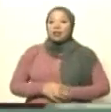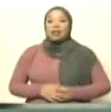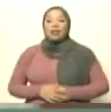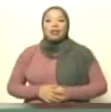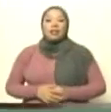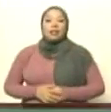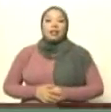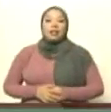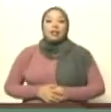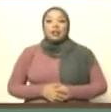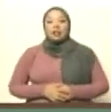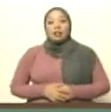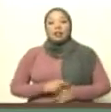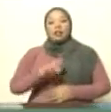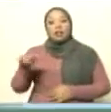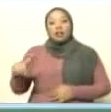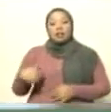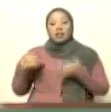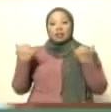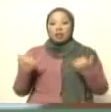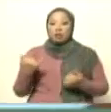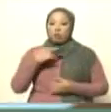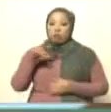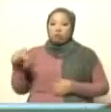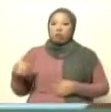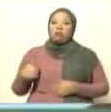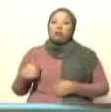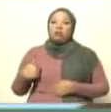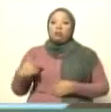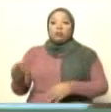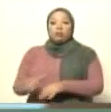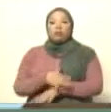Comenzó apenas una semana y ya tenemos nosotros visitados